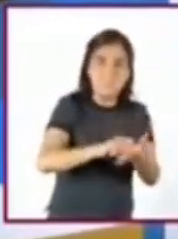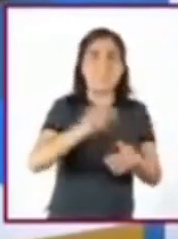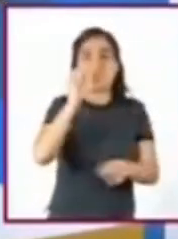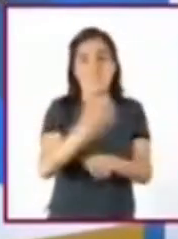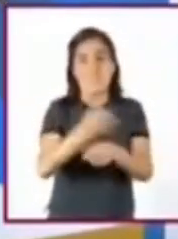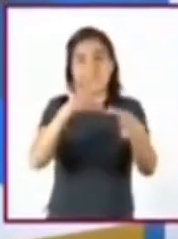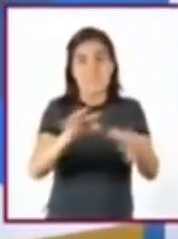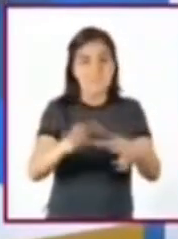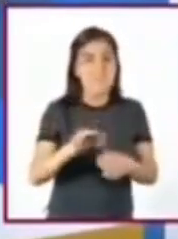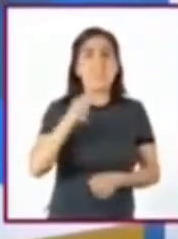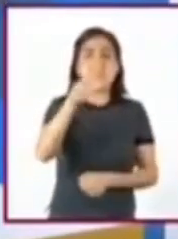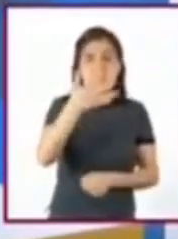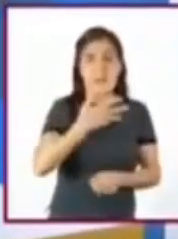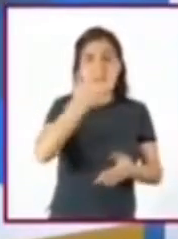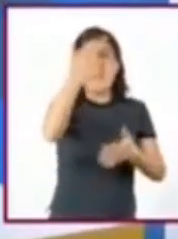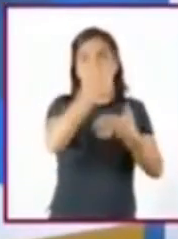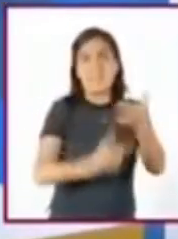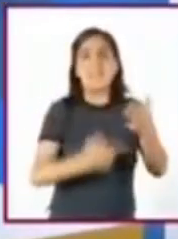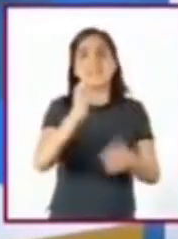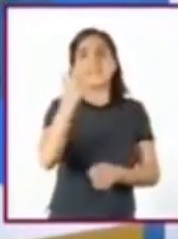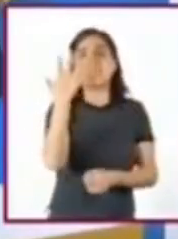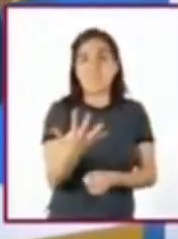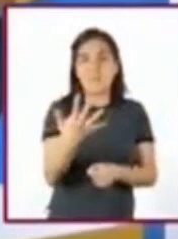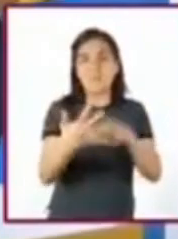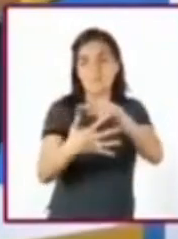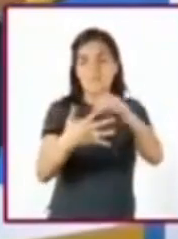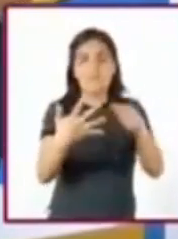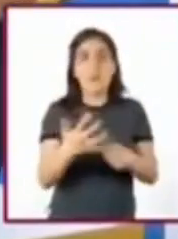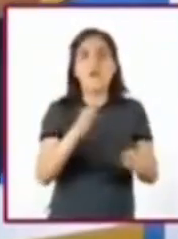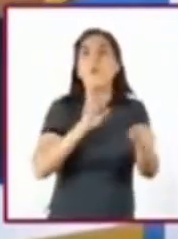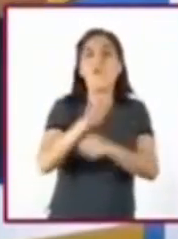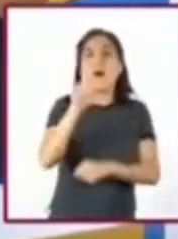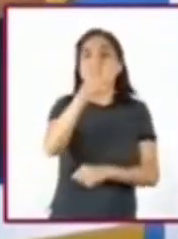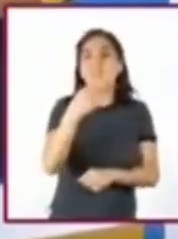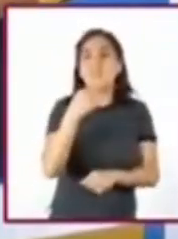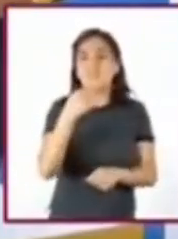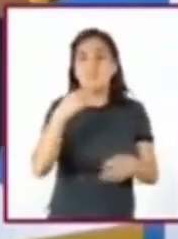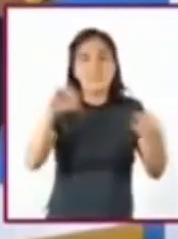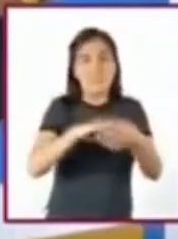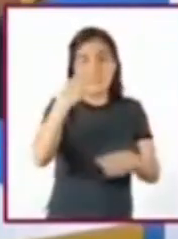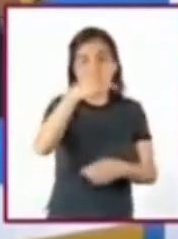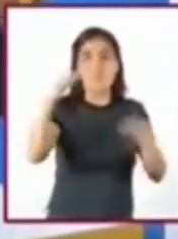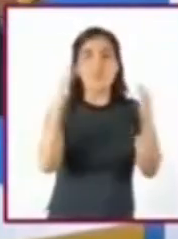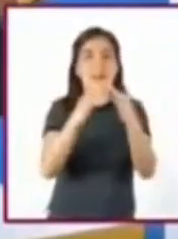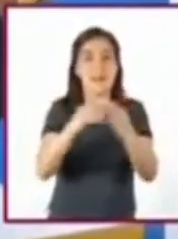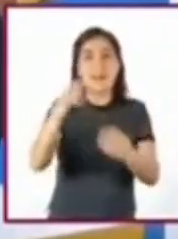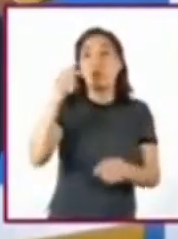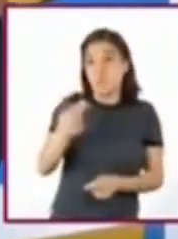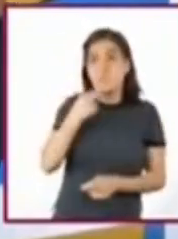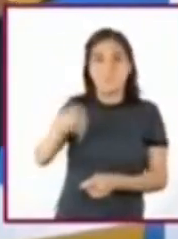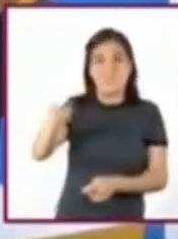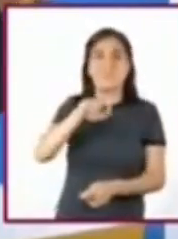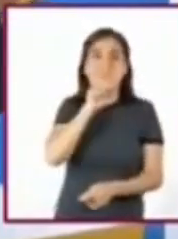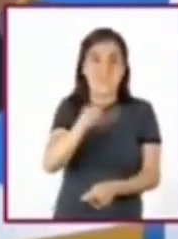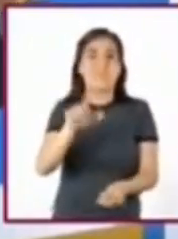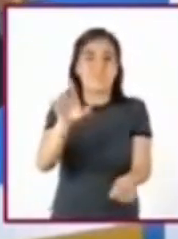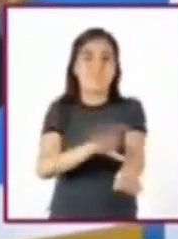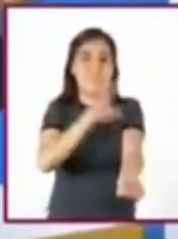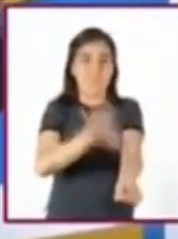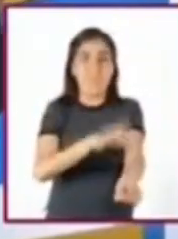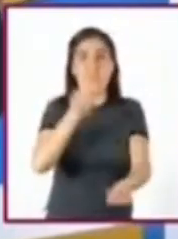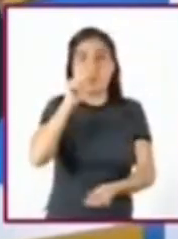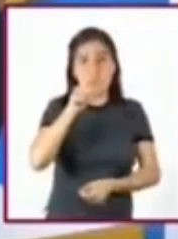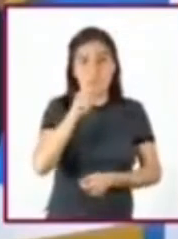una lista de 5 aparatos que usen comúnmente y que utilicen circuitos eléctricos para funcionar. No